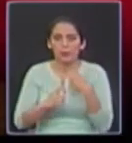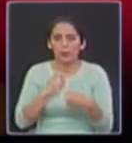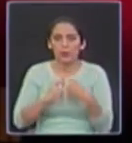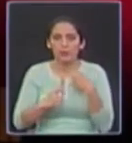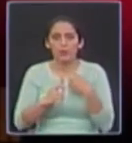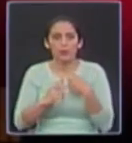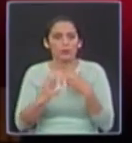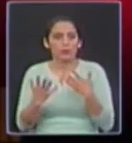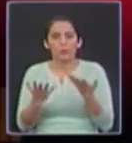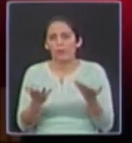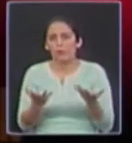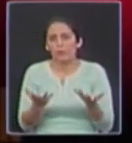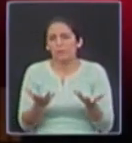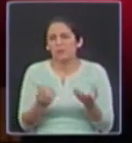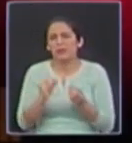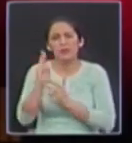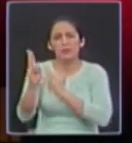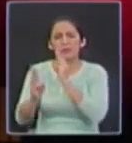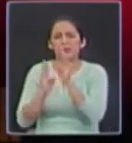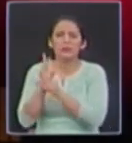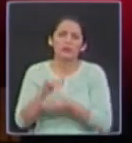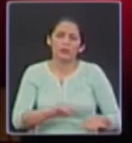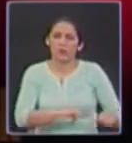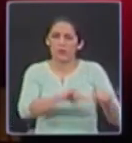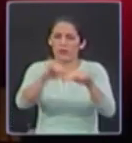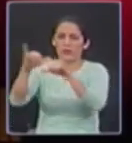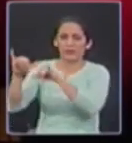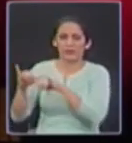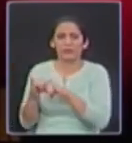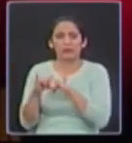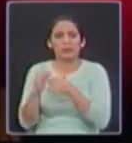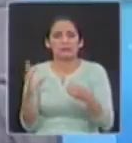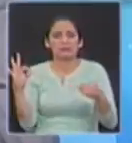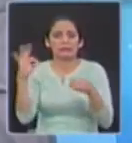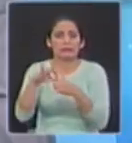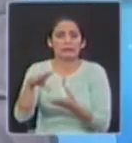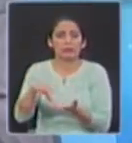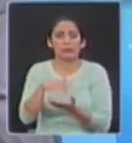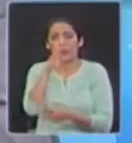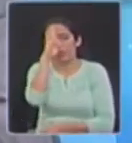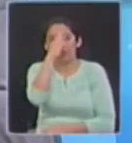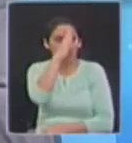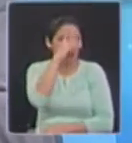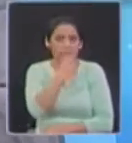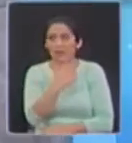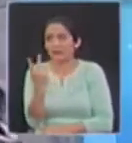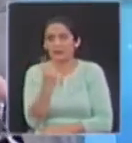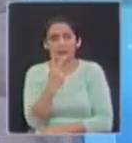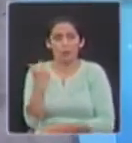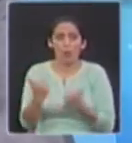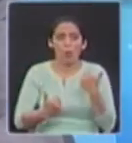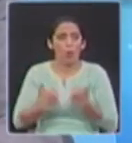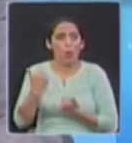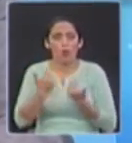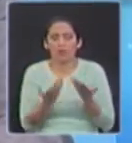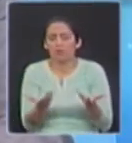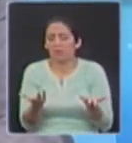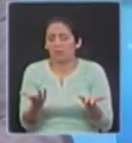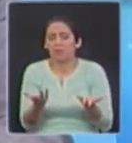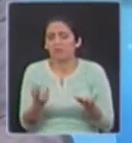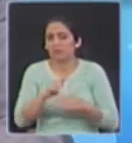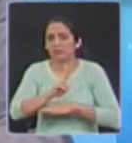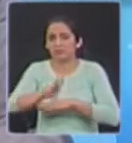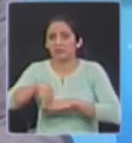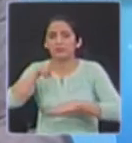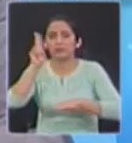y debe tomarse una decisión de qué tipo de ideología o qué candidato debe o va a ganar en las elecciones de